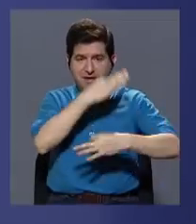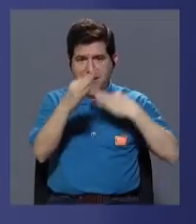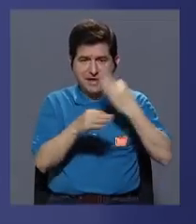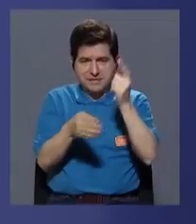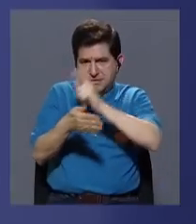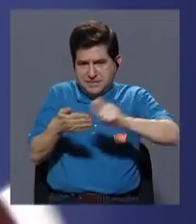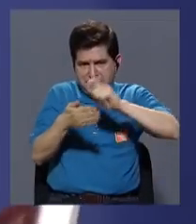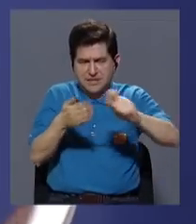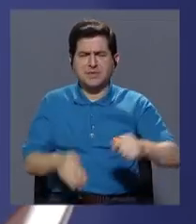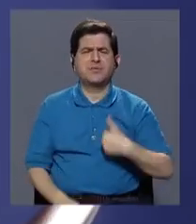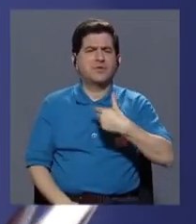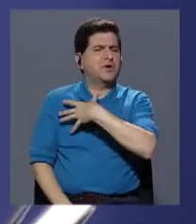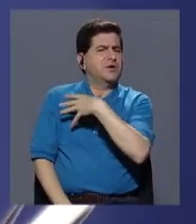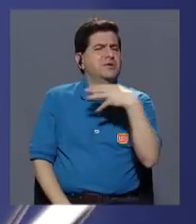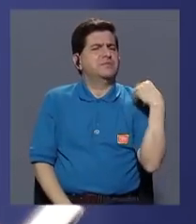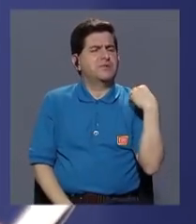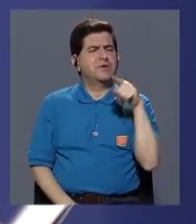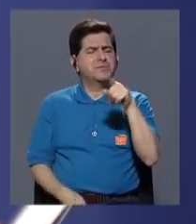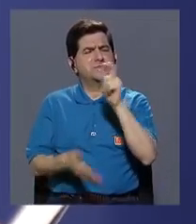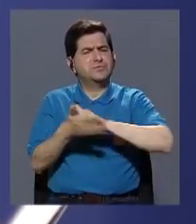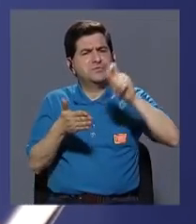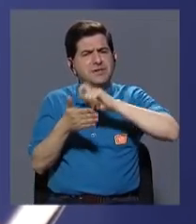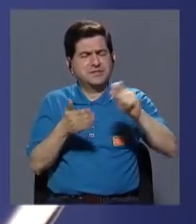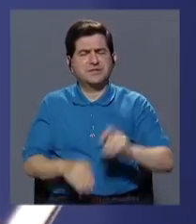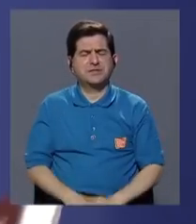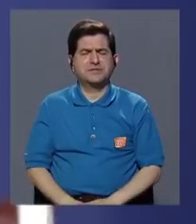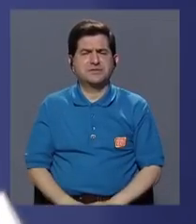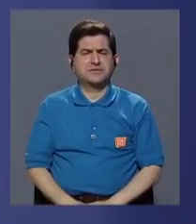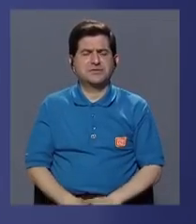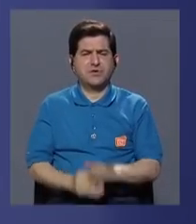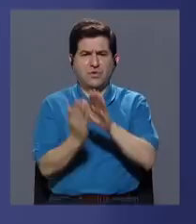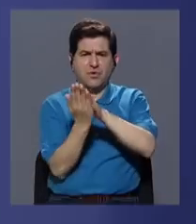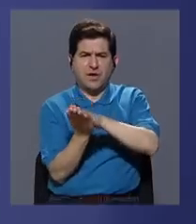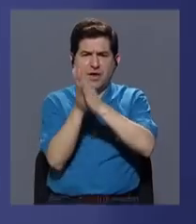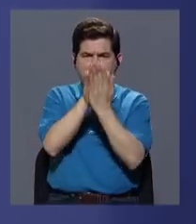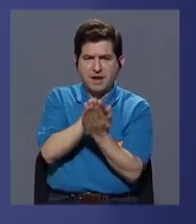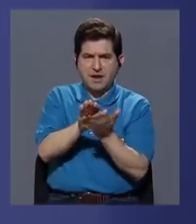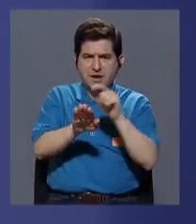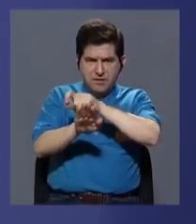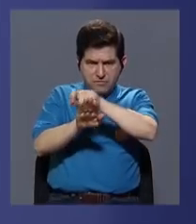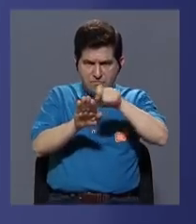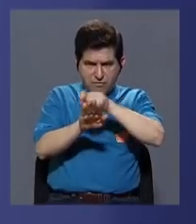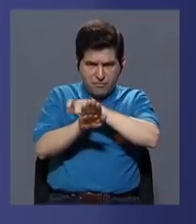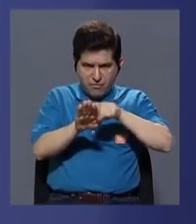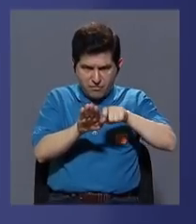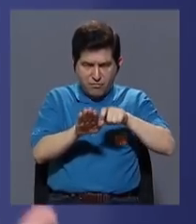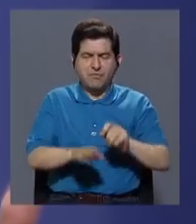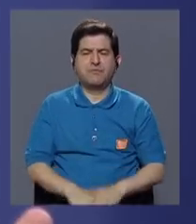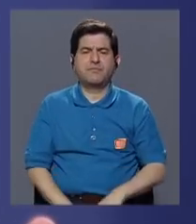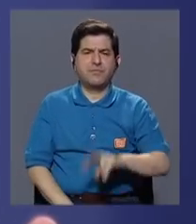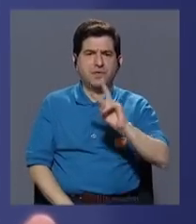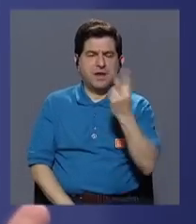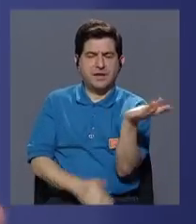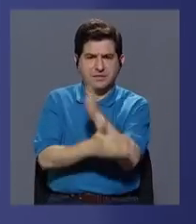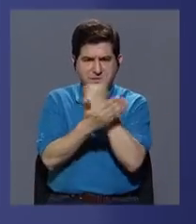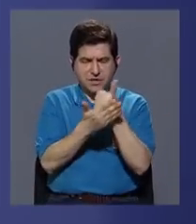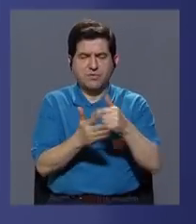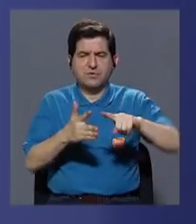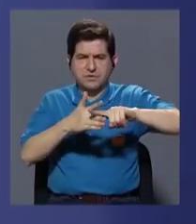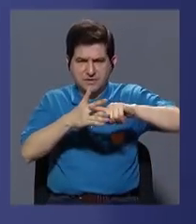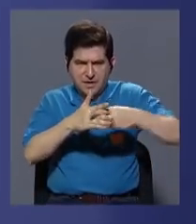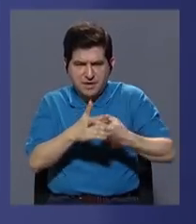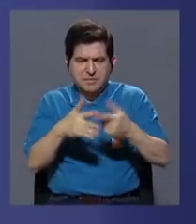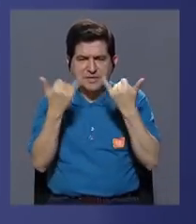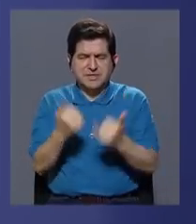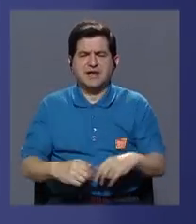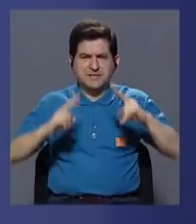me gustó muchísimo lo que escribiste en la contratapa del libro y en el segundo bloque que vamos a empezar